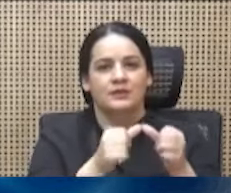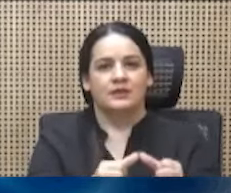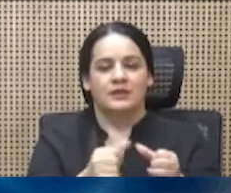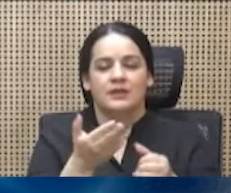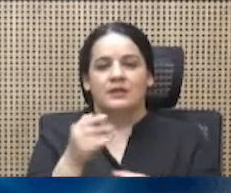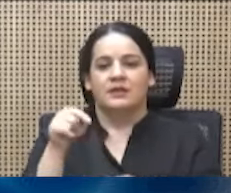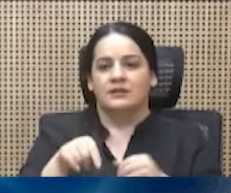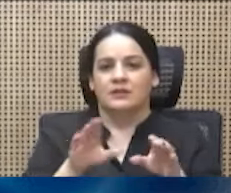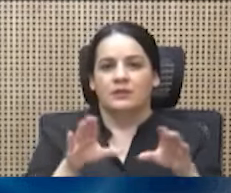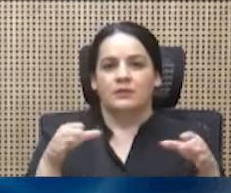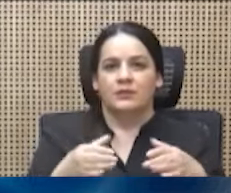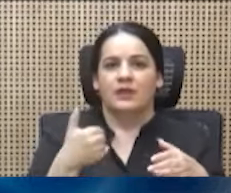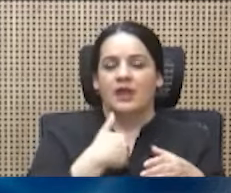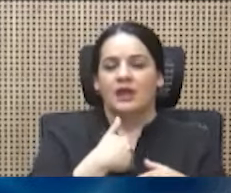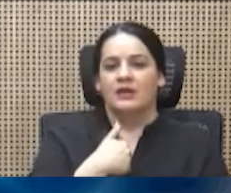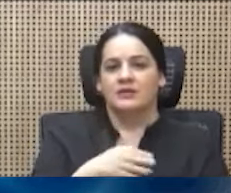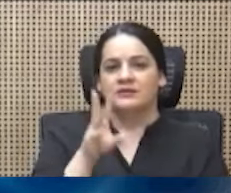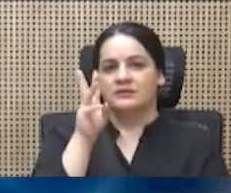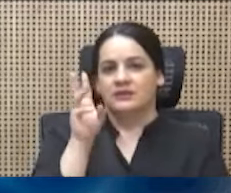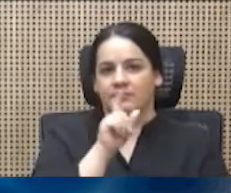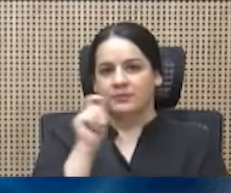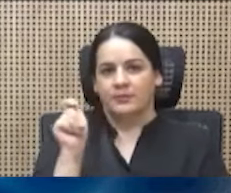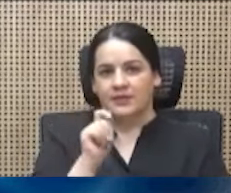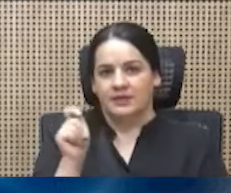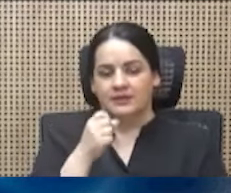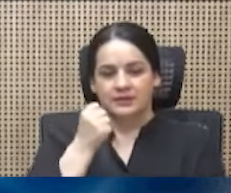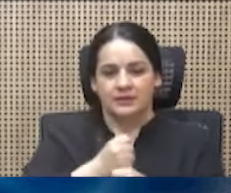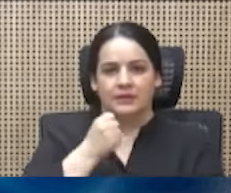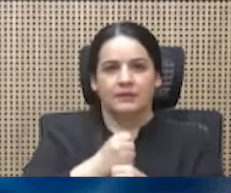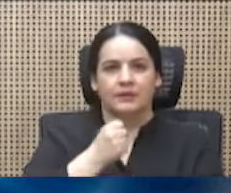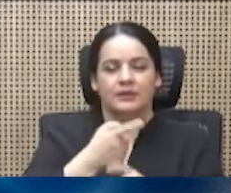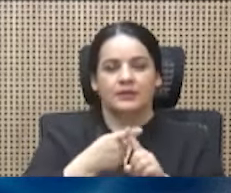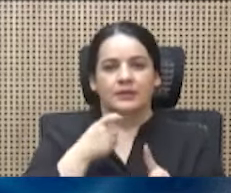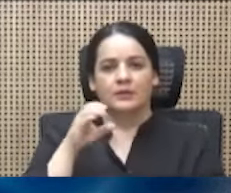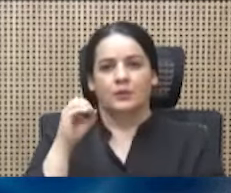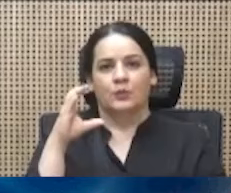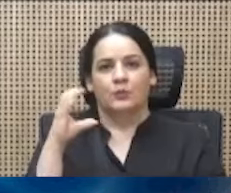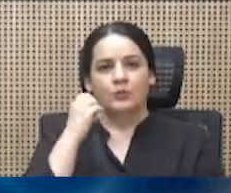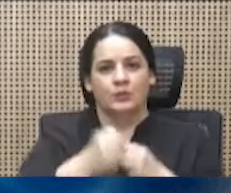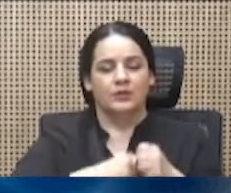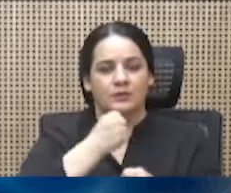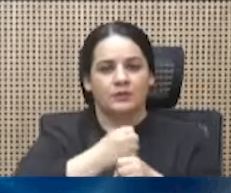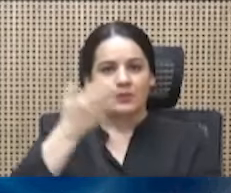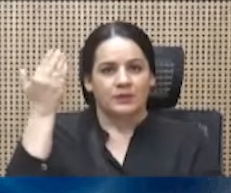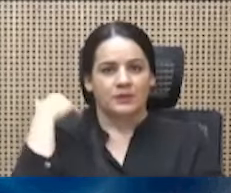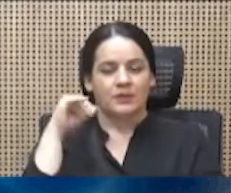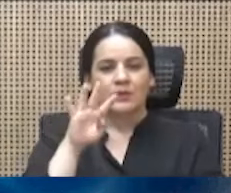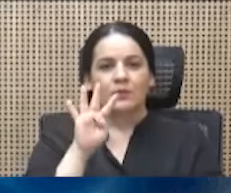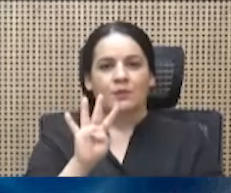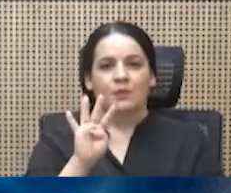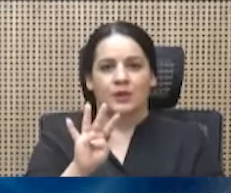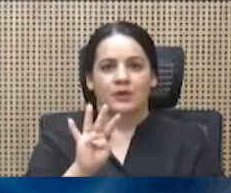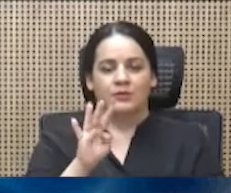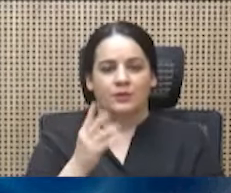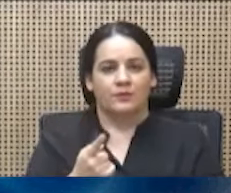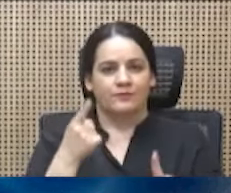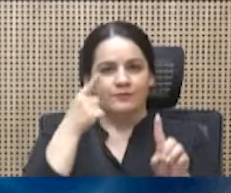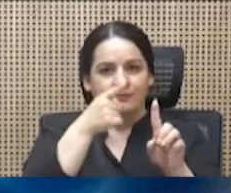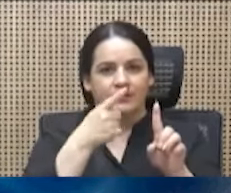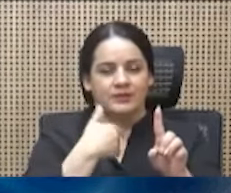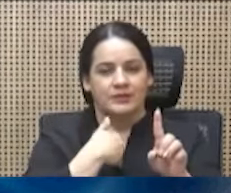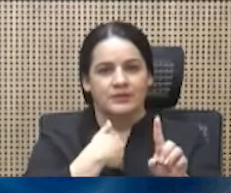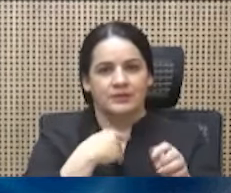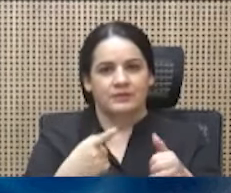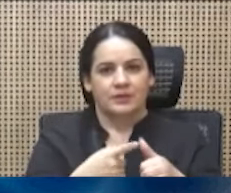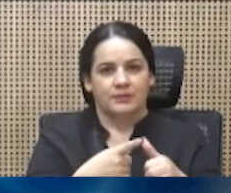Esta comisión tiene 6 meses de estar trabajando desde octubre del año pasado y 4 eran los fines que tenía: